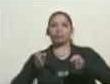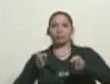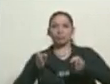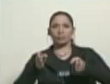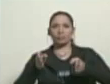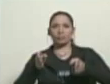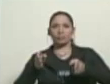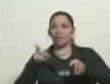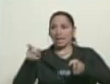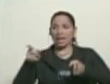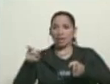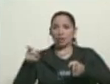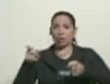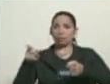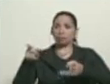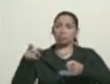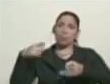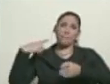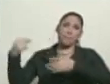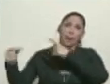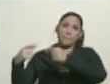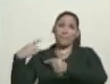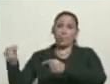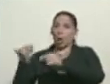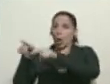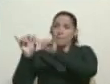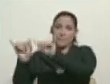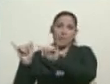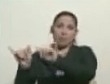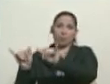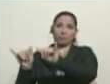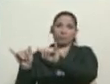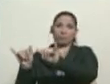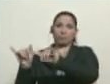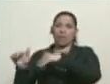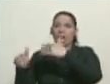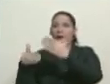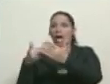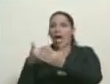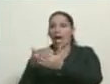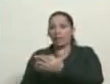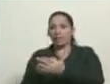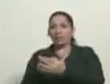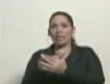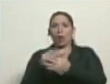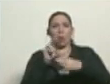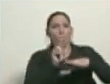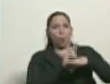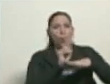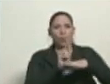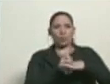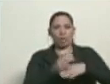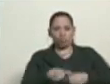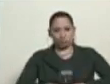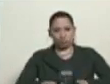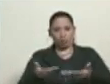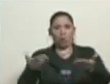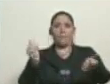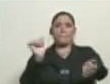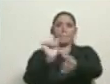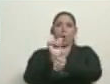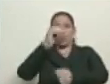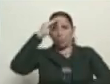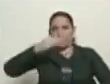se retiró motus propio a sus respectivas unidades y se puso a la orden de sus